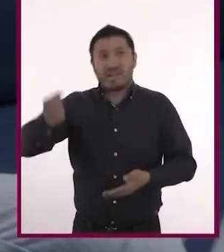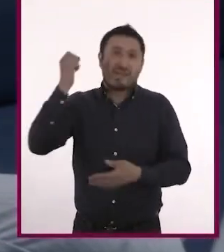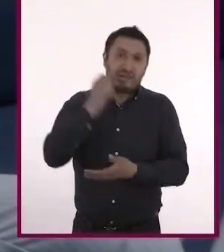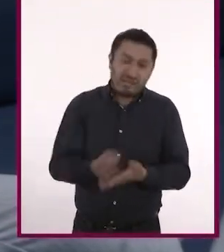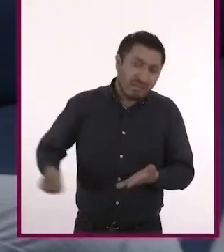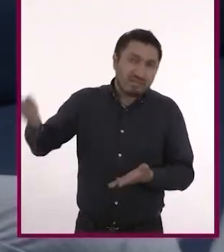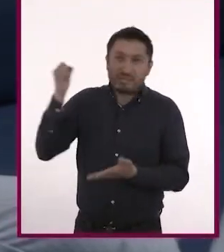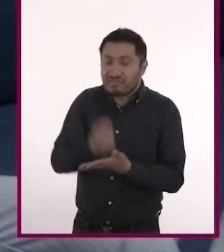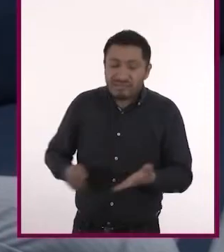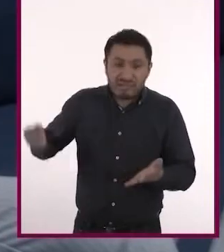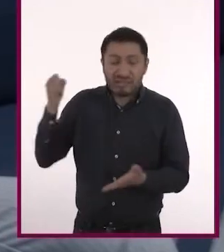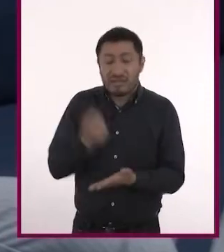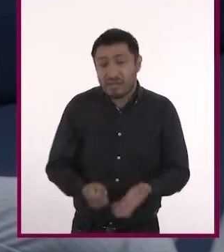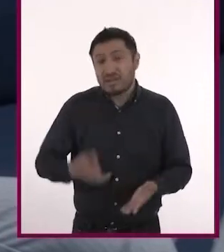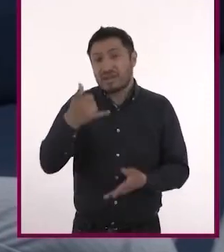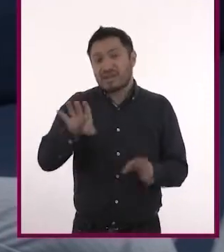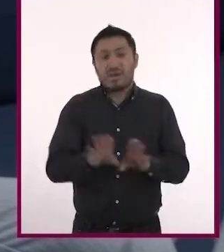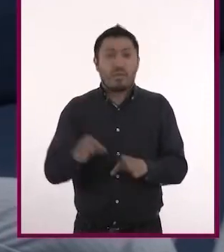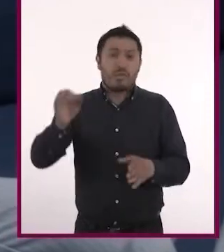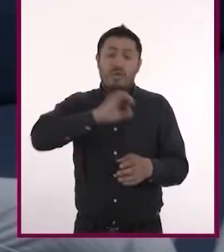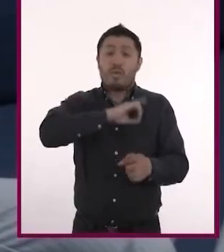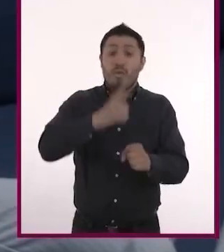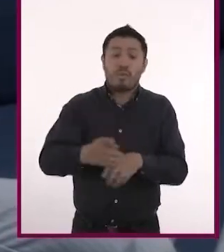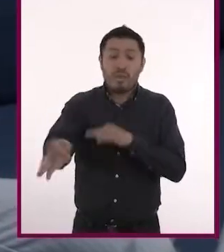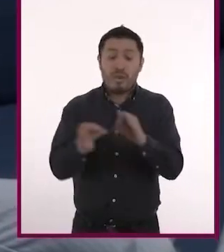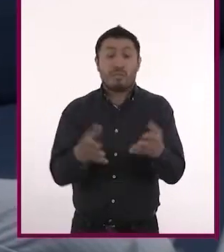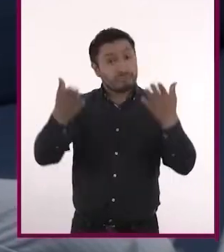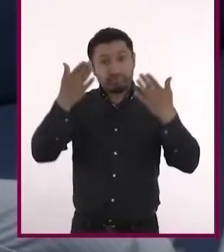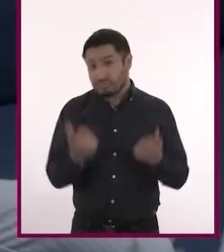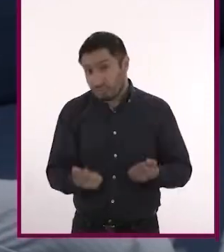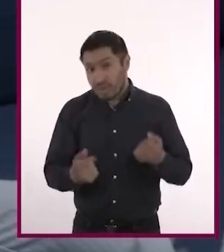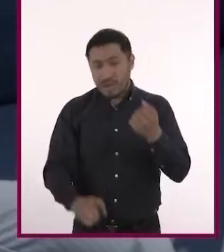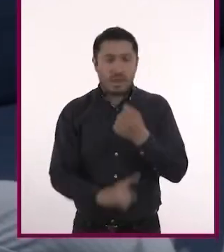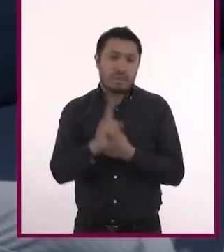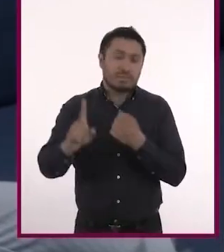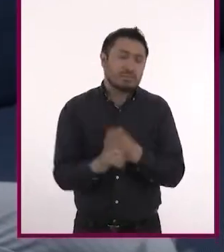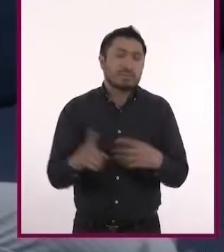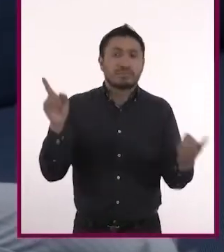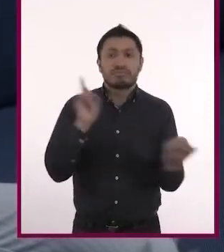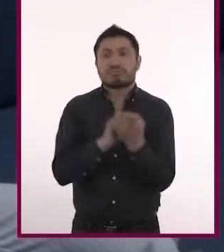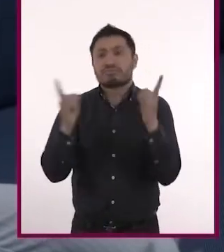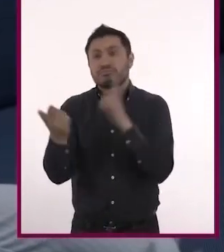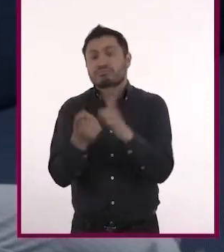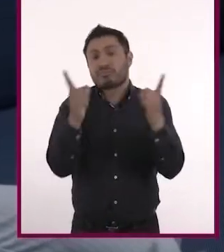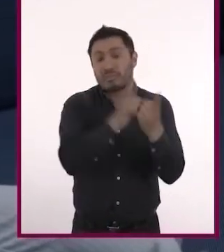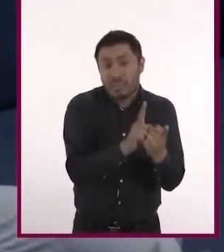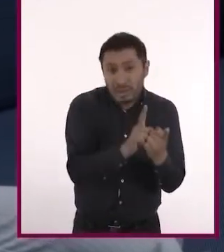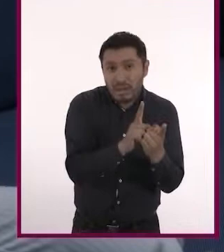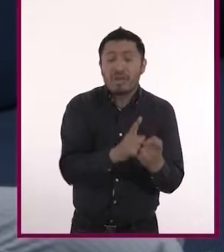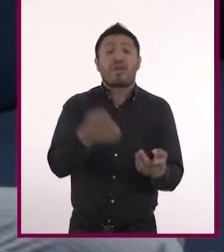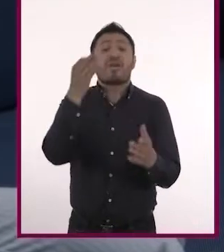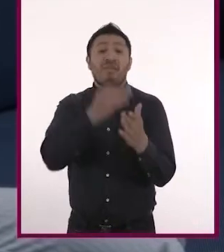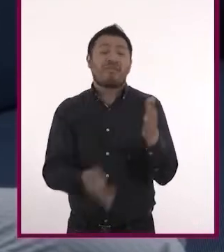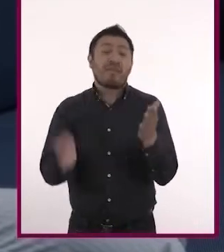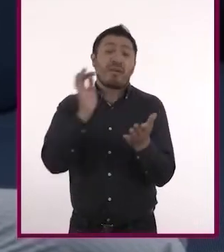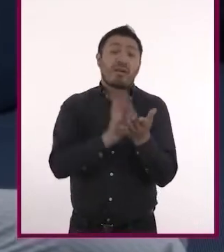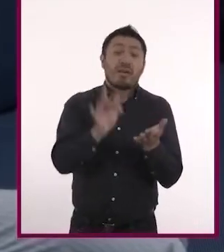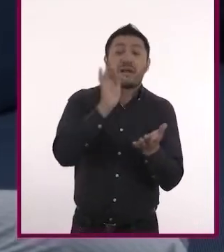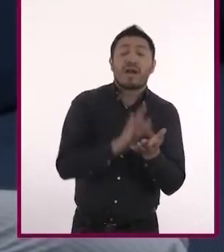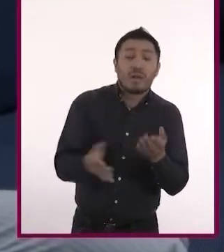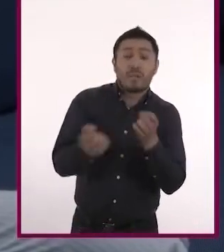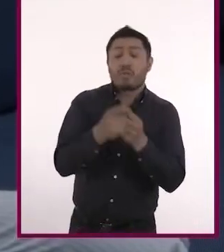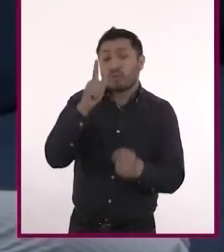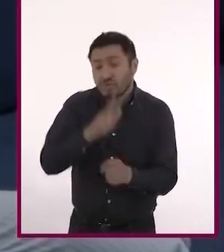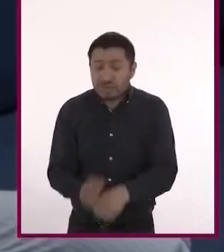y situaciones como la falta de oportunidad laboral, problemas interpersonales, falta de apoyo en el entorno social y